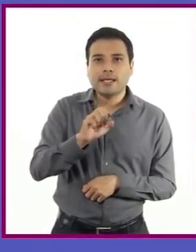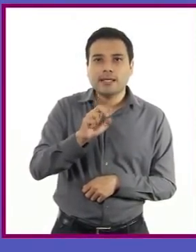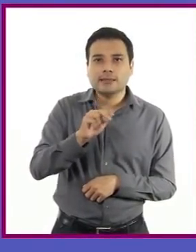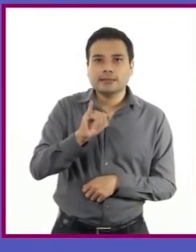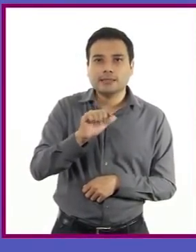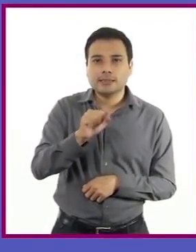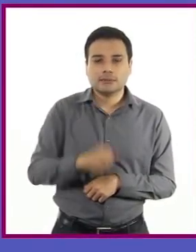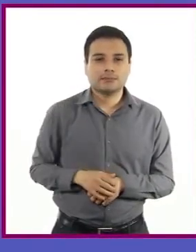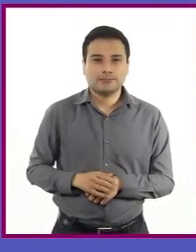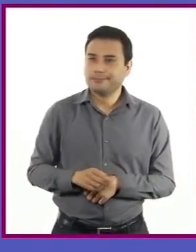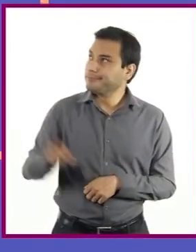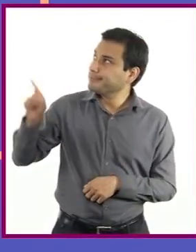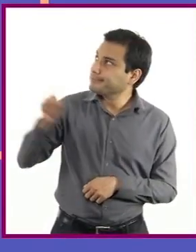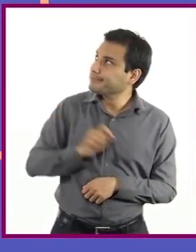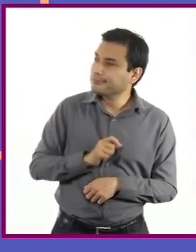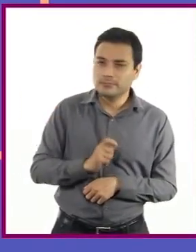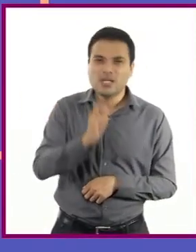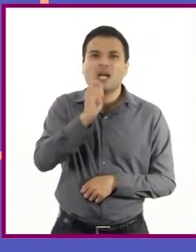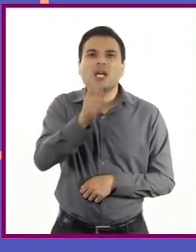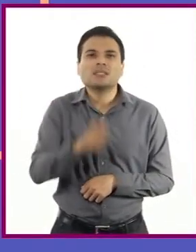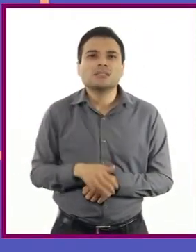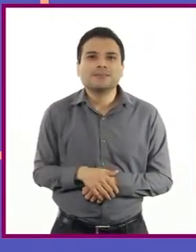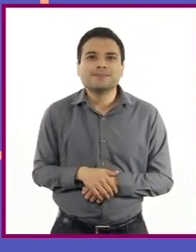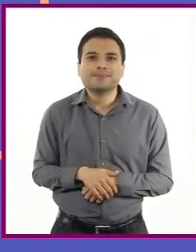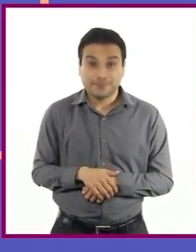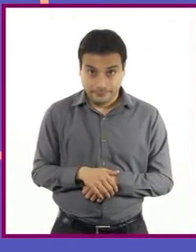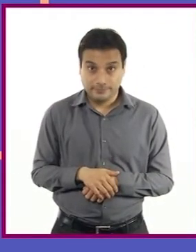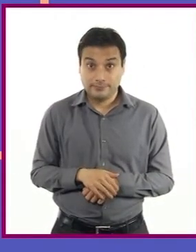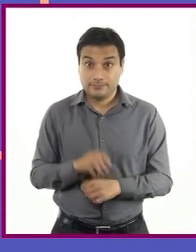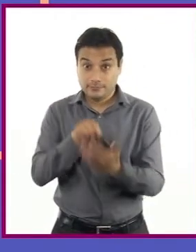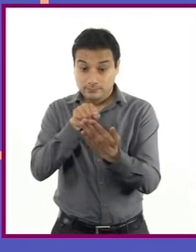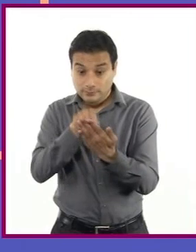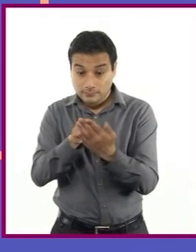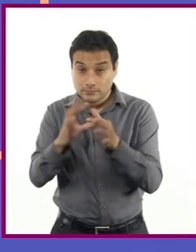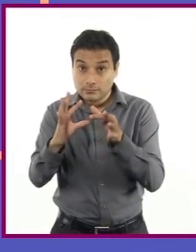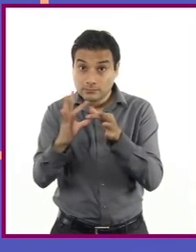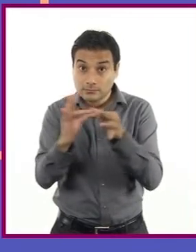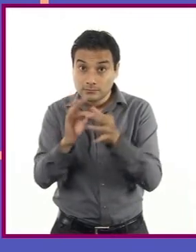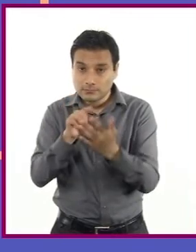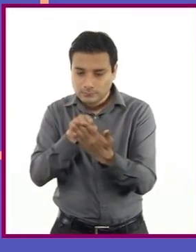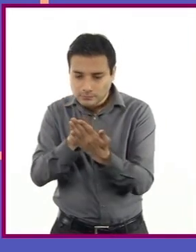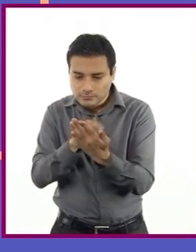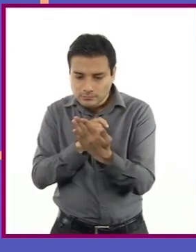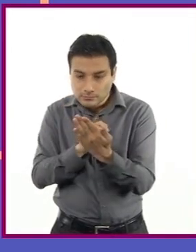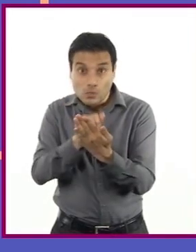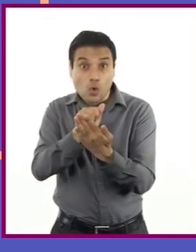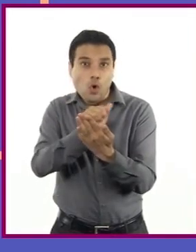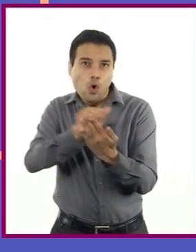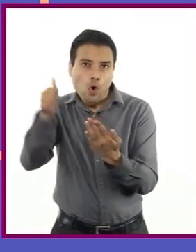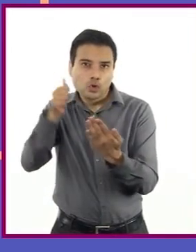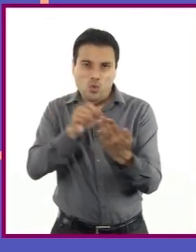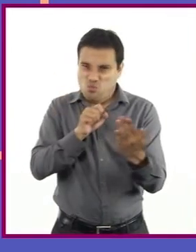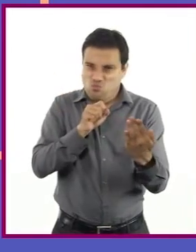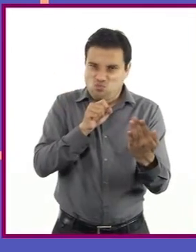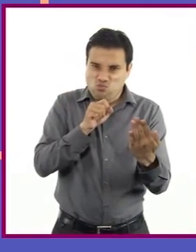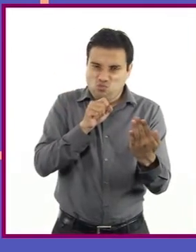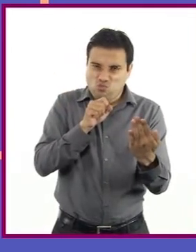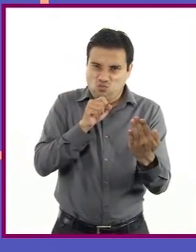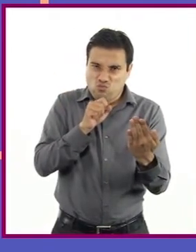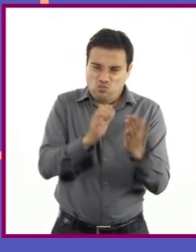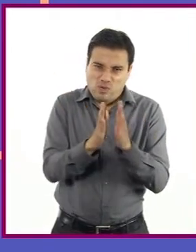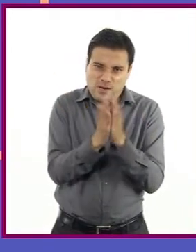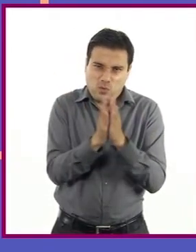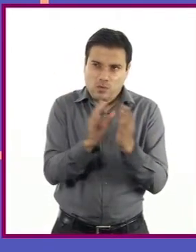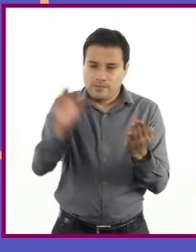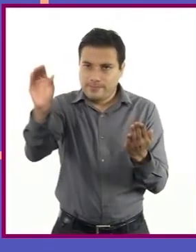es, llamados a consultar otras páginas del mismo volumen para complementar la información. Es recomendable